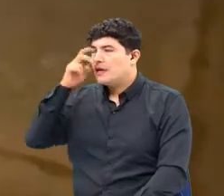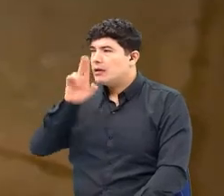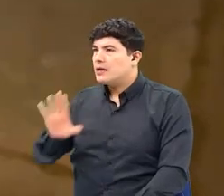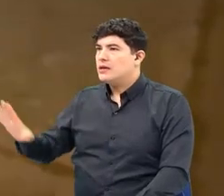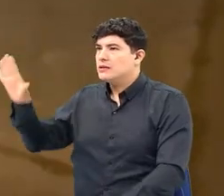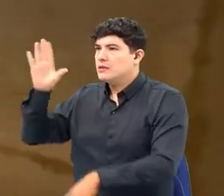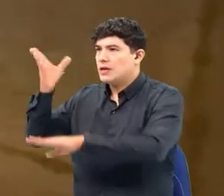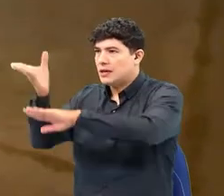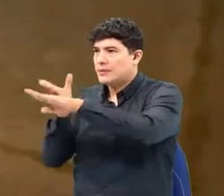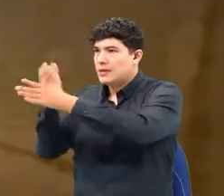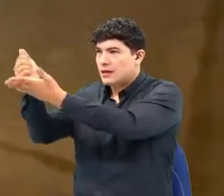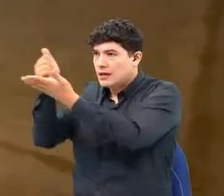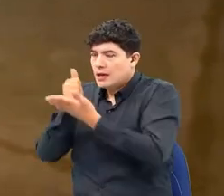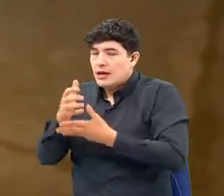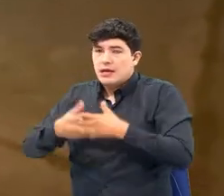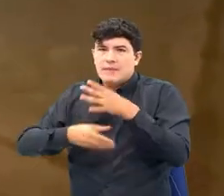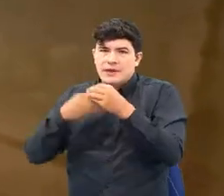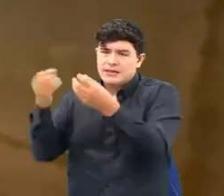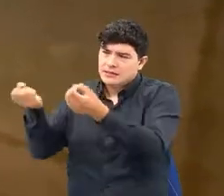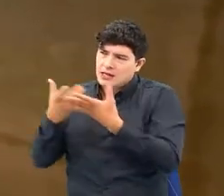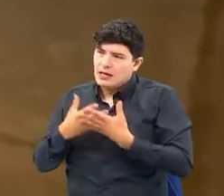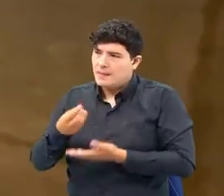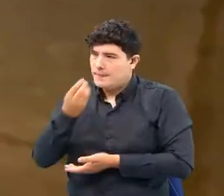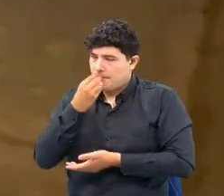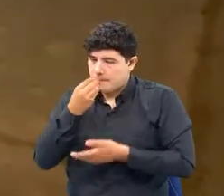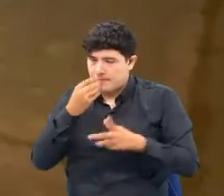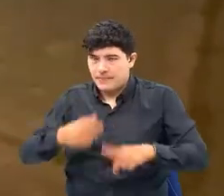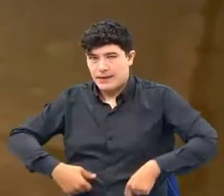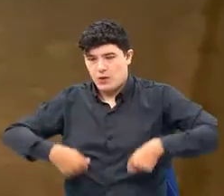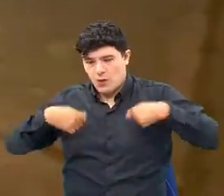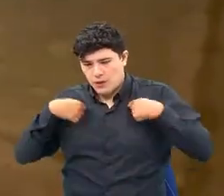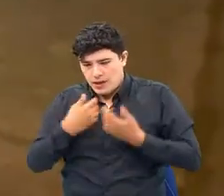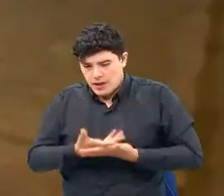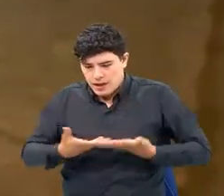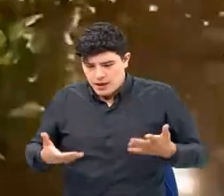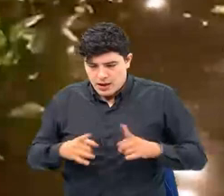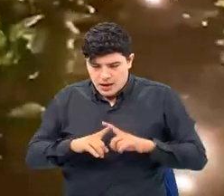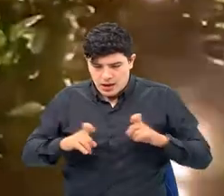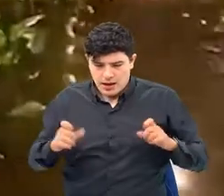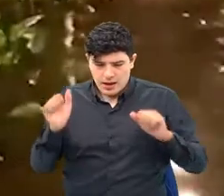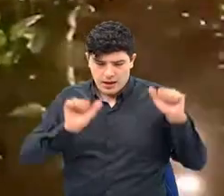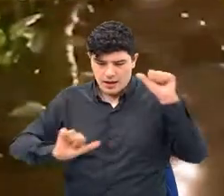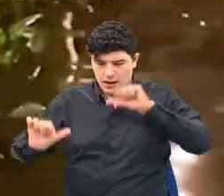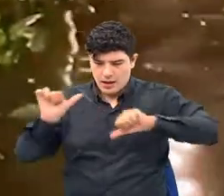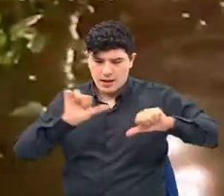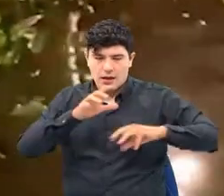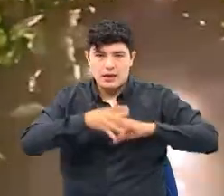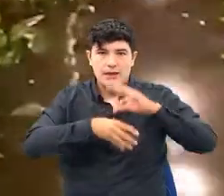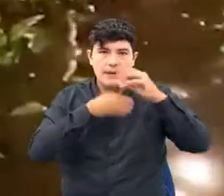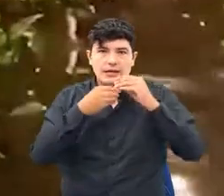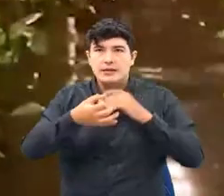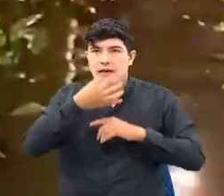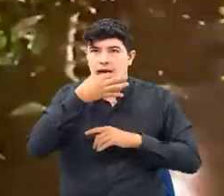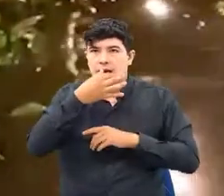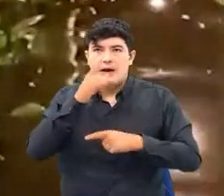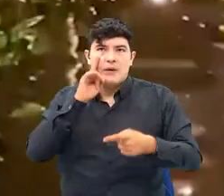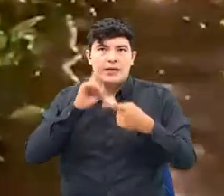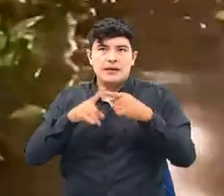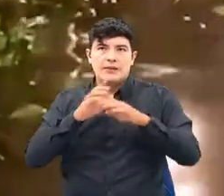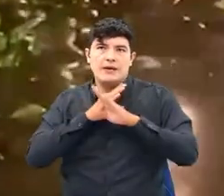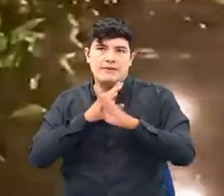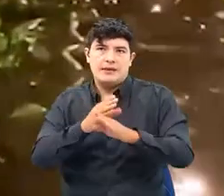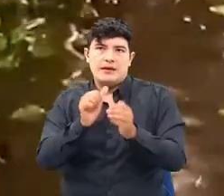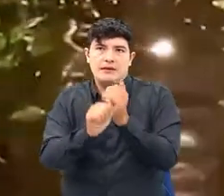al igual que alimentos no perecederos, frazadas, útiles de aseo y también medicamentos para tratar la diarrea. En Simití hay más